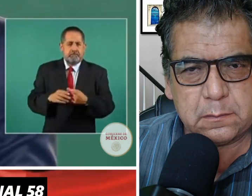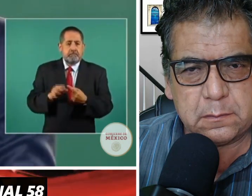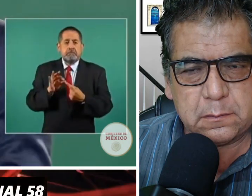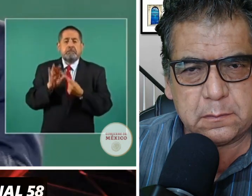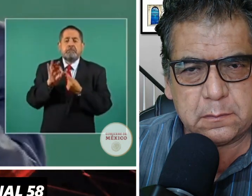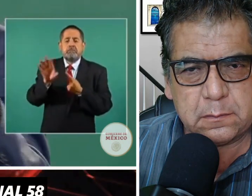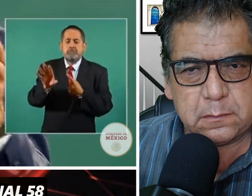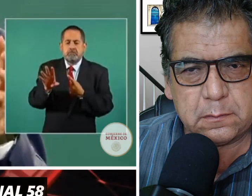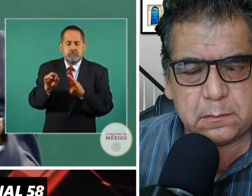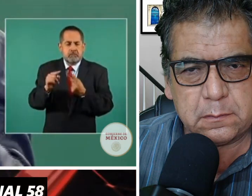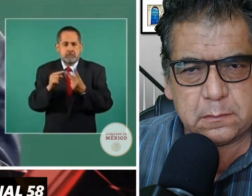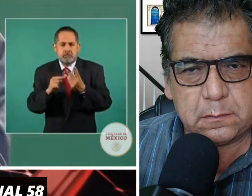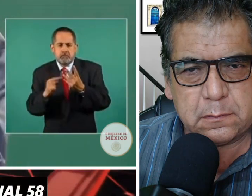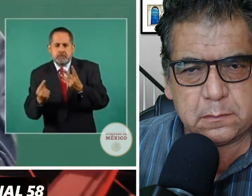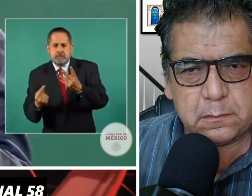Entonces,